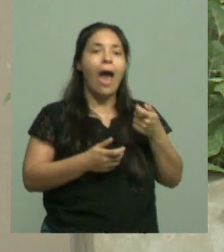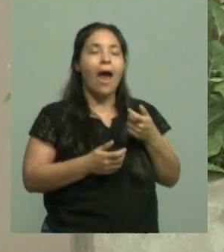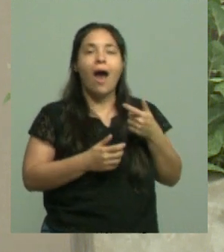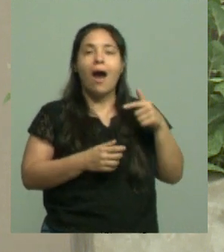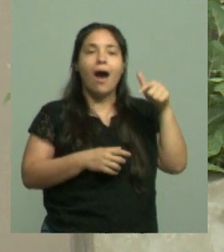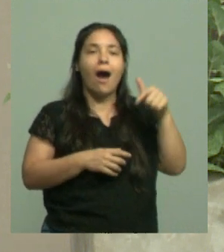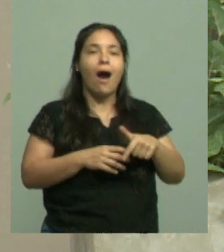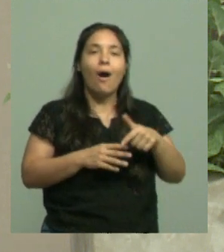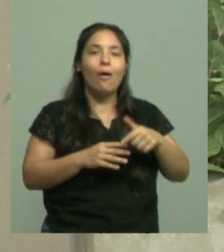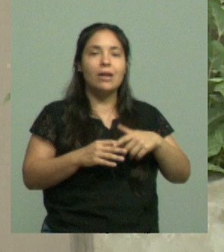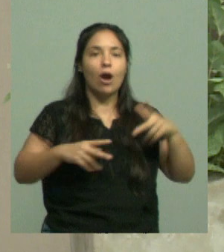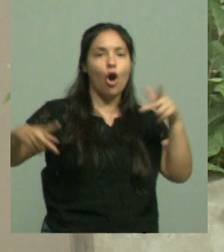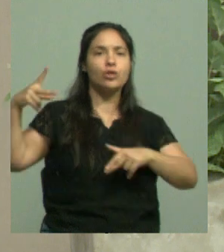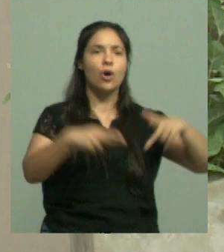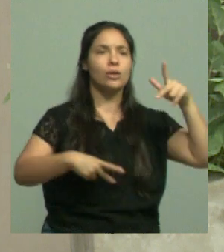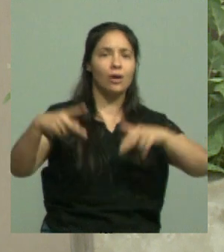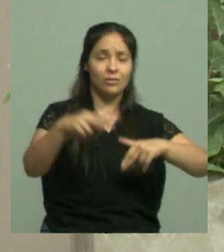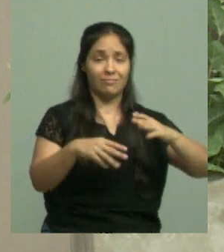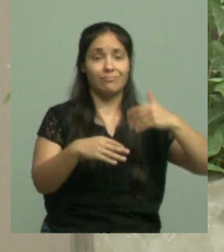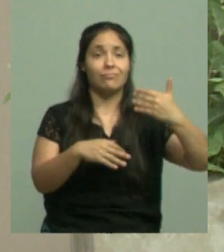como un desconocimiento de que,